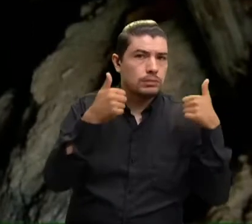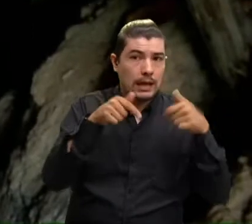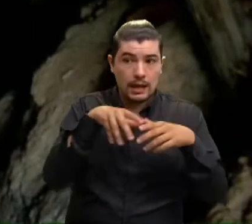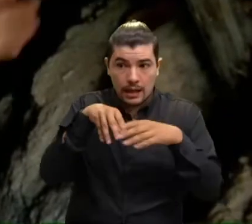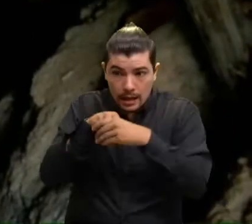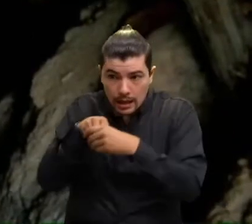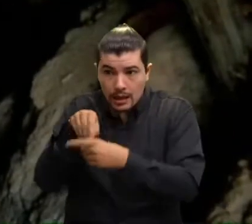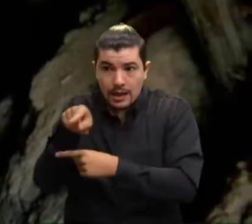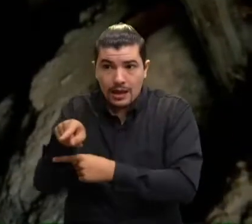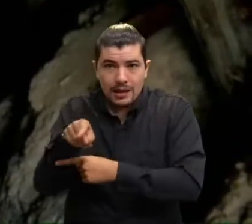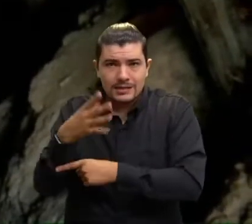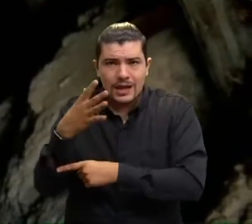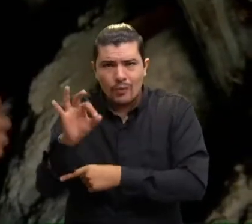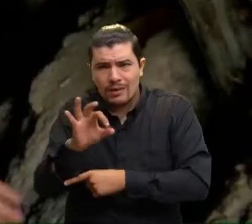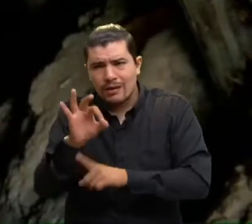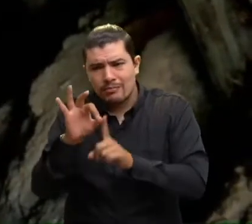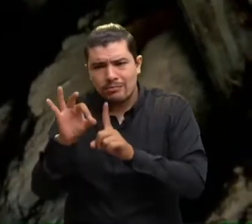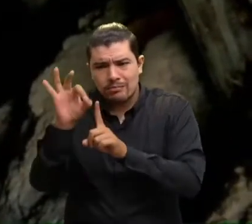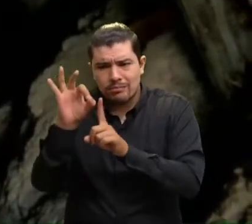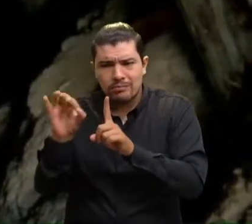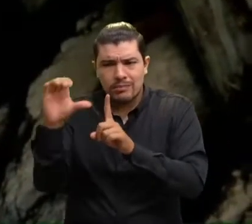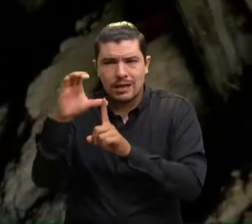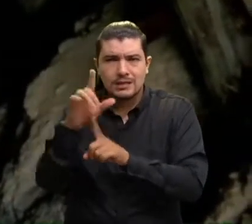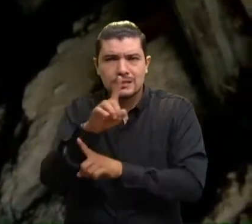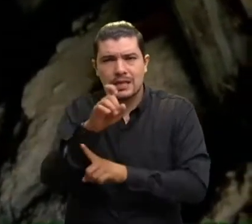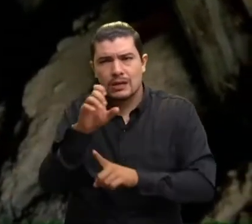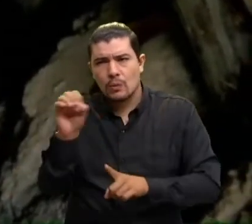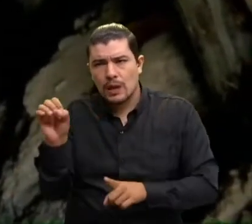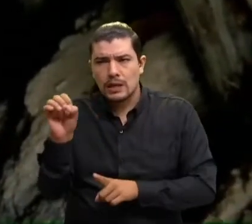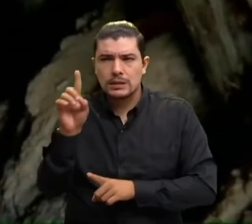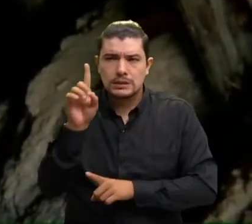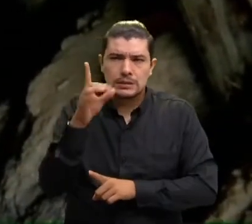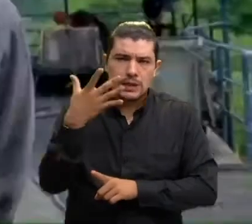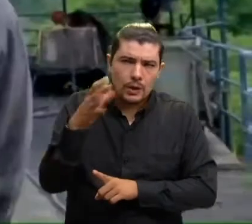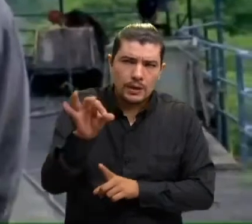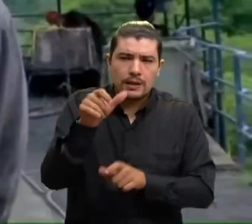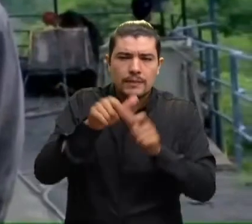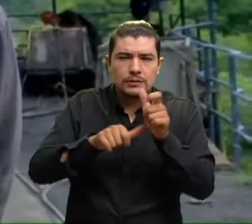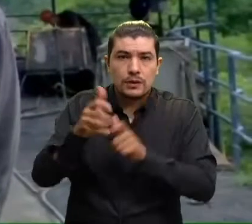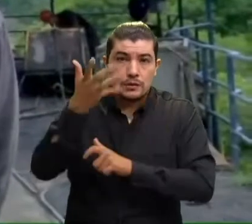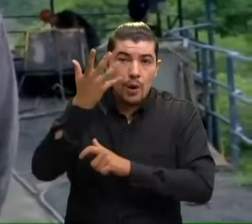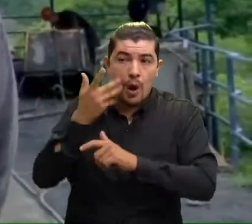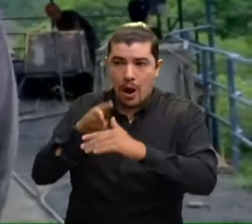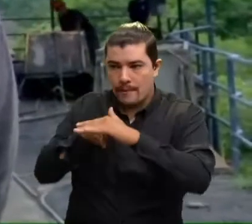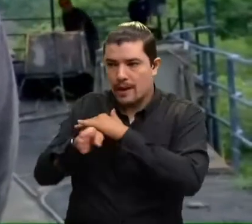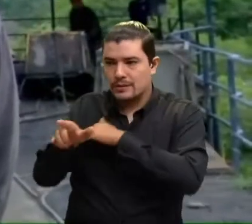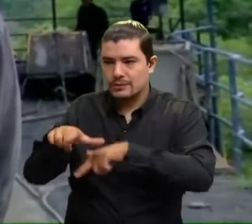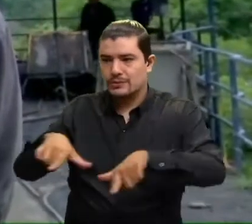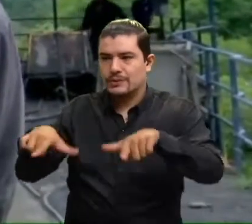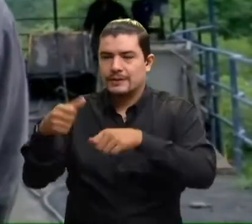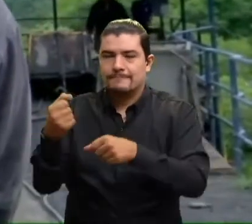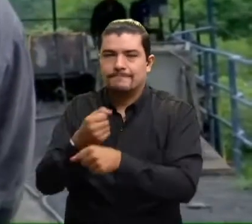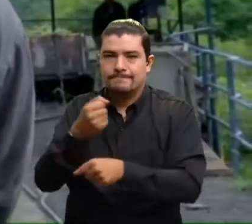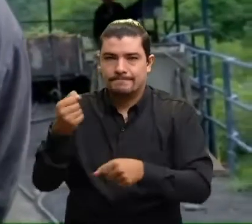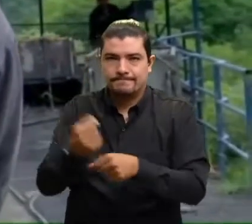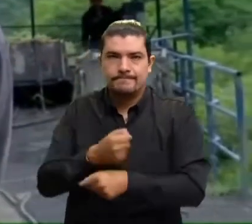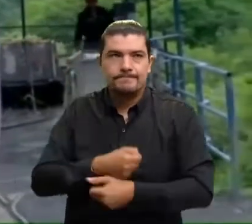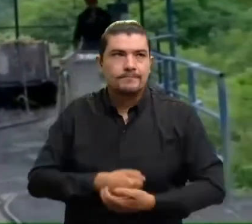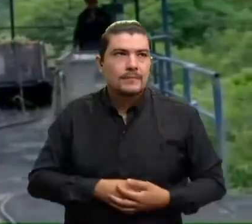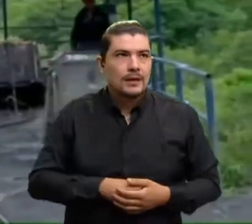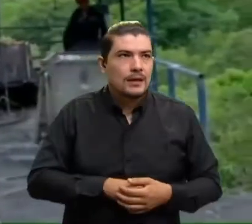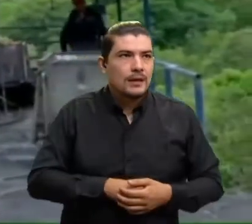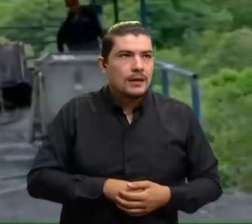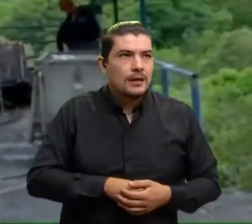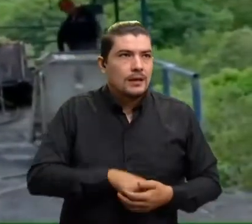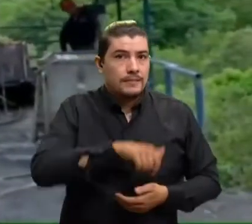de 30 personas ingresan a este lugar precisamente para llevarle el sustento a sus familias. Con un trabajador hace como unos 4 años